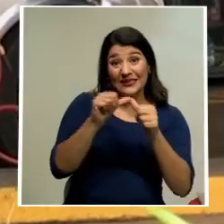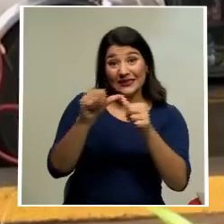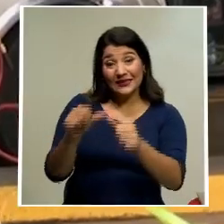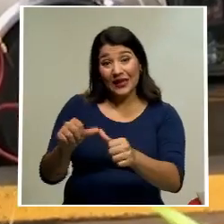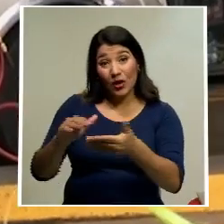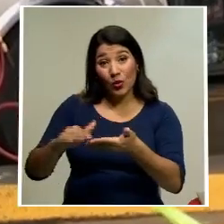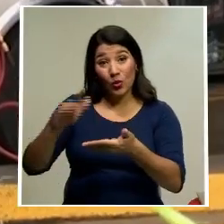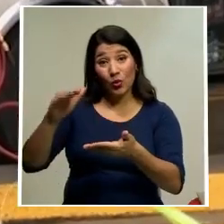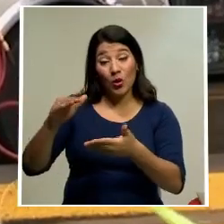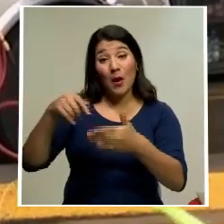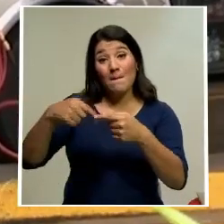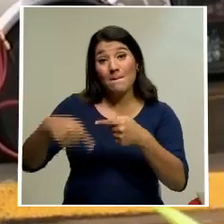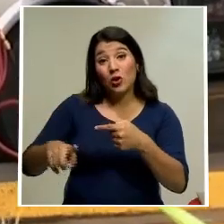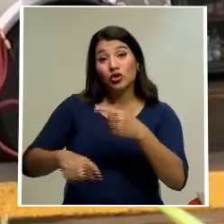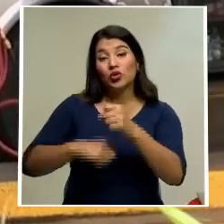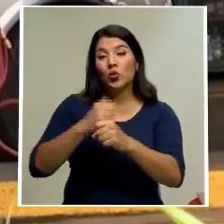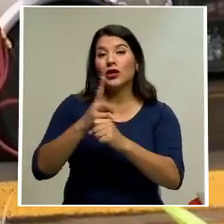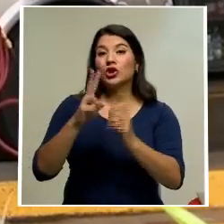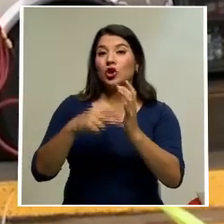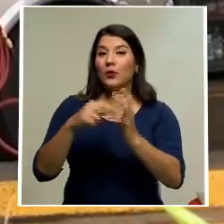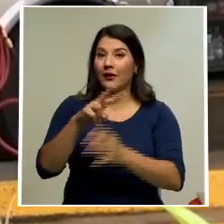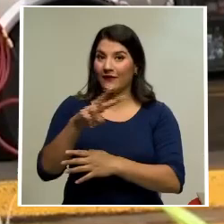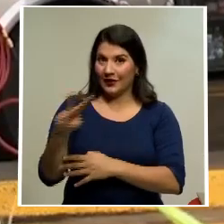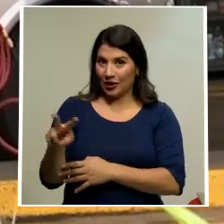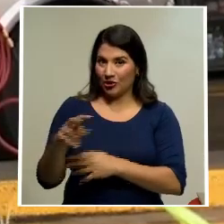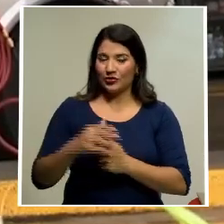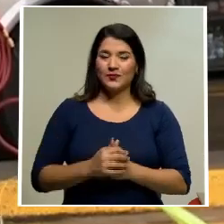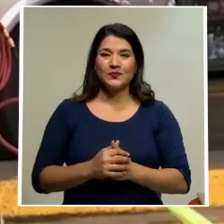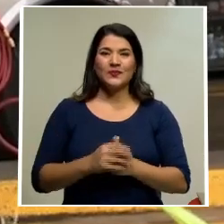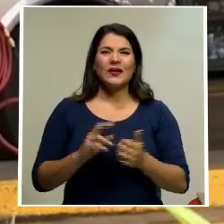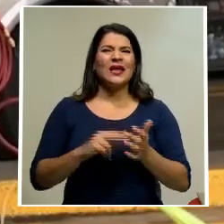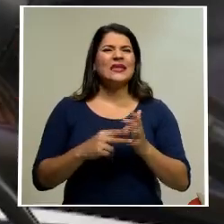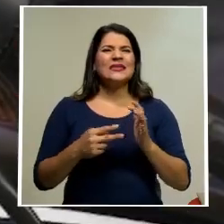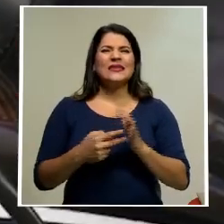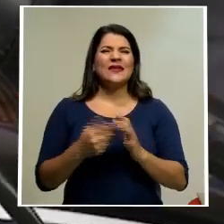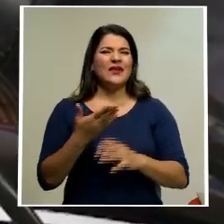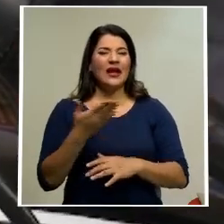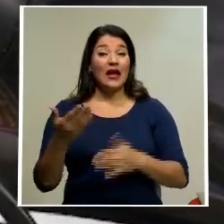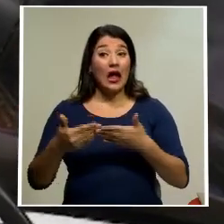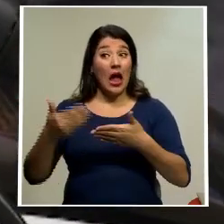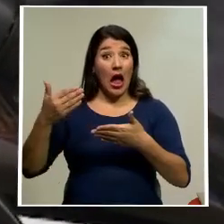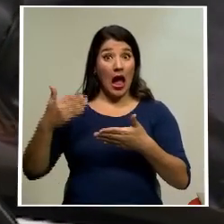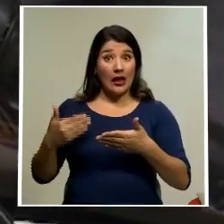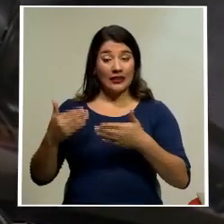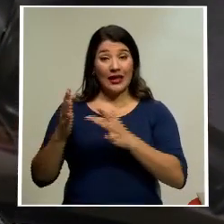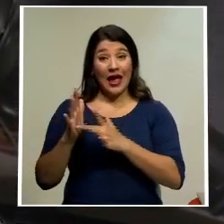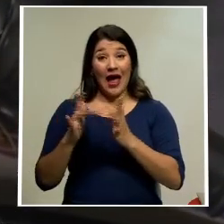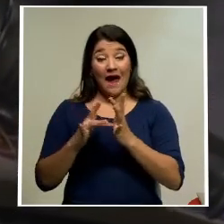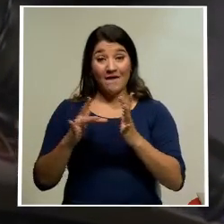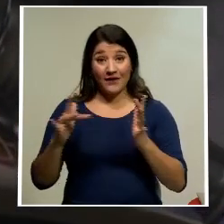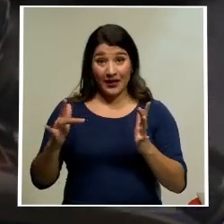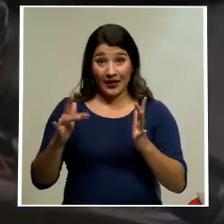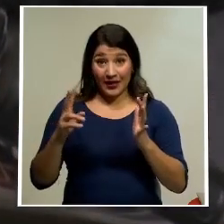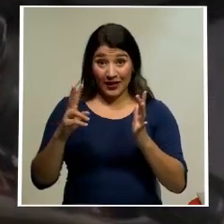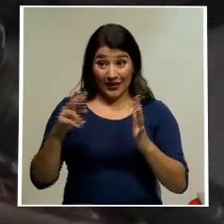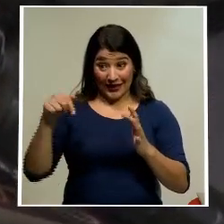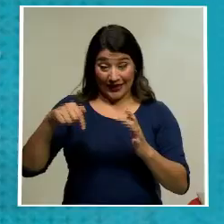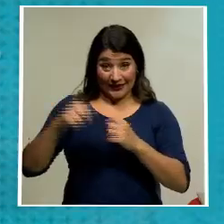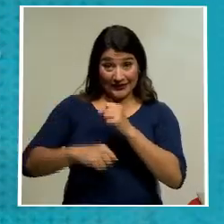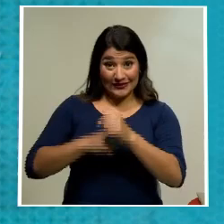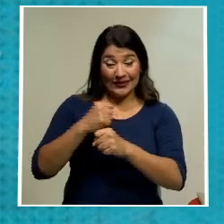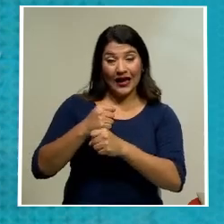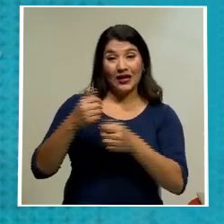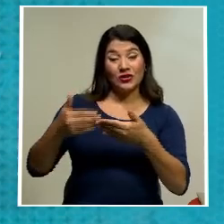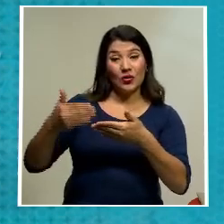el 2022. Es decir, antes, en abril del 2020, en abril de este año, en el informe de